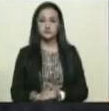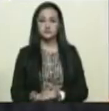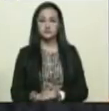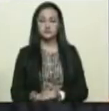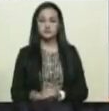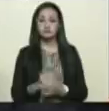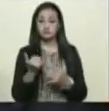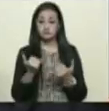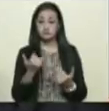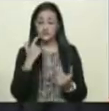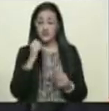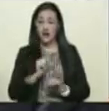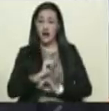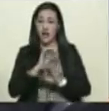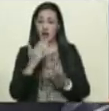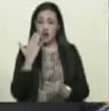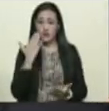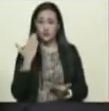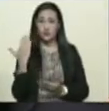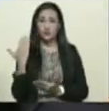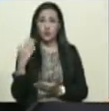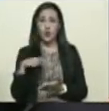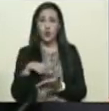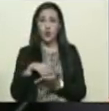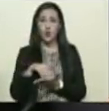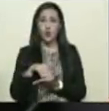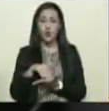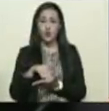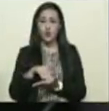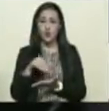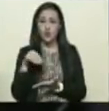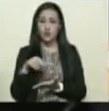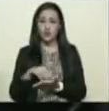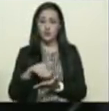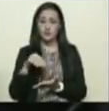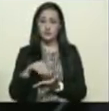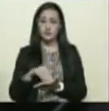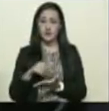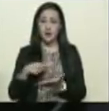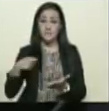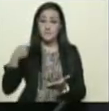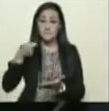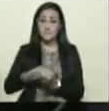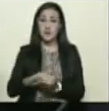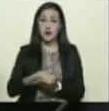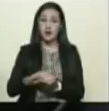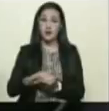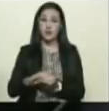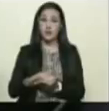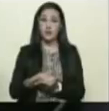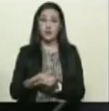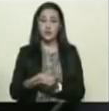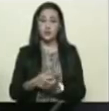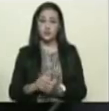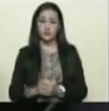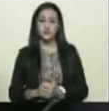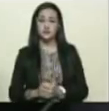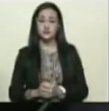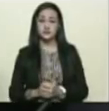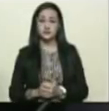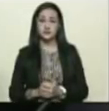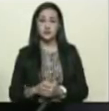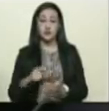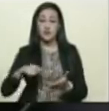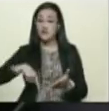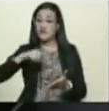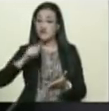claramente puede verse la copia de pago ya no por la firma del